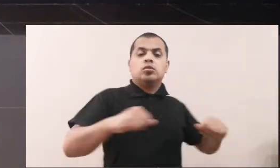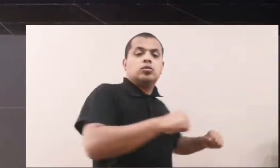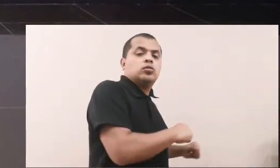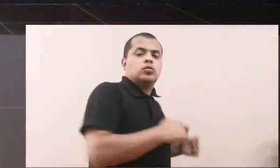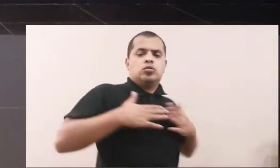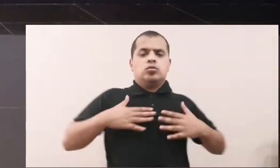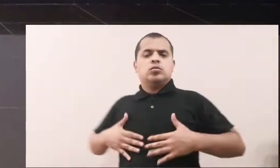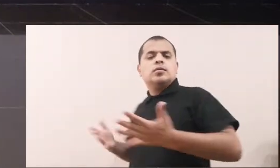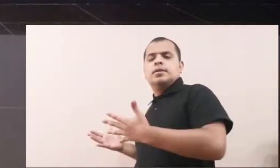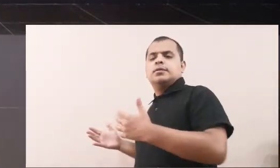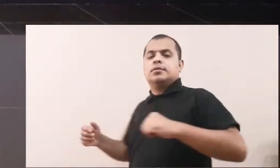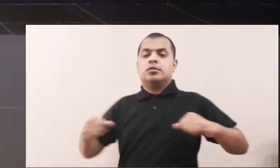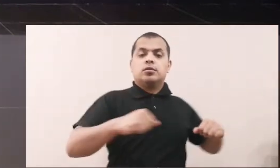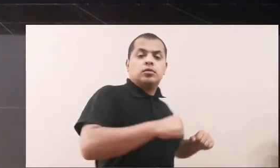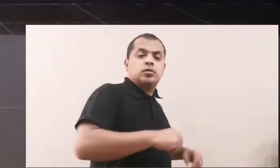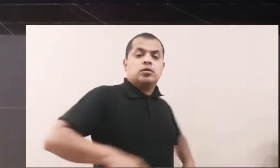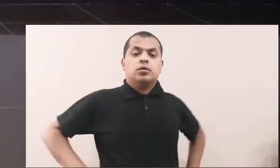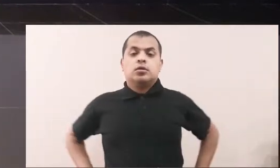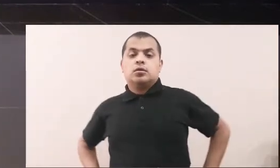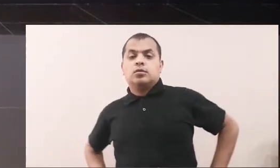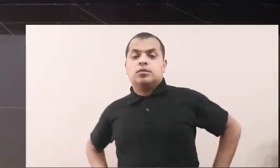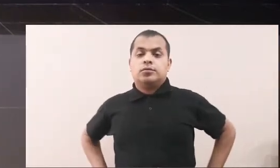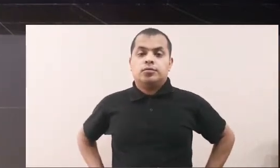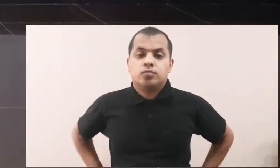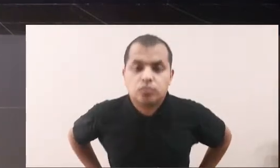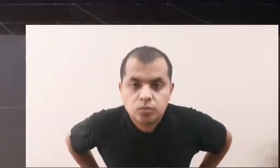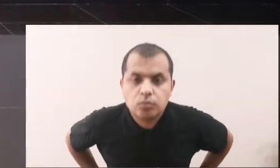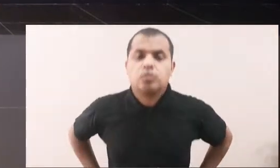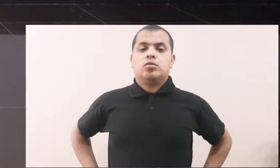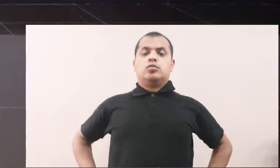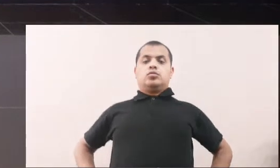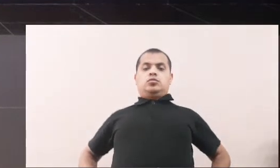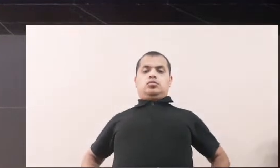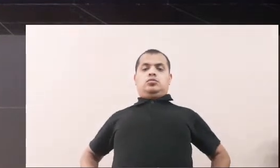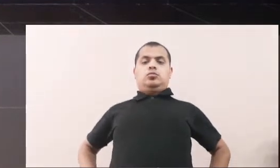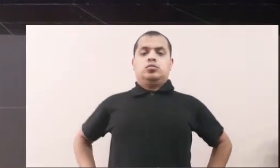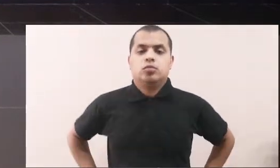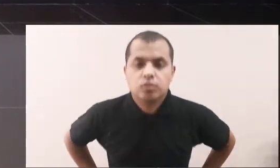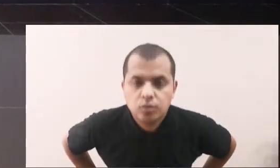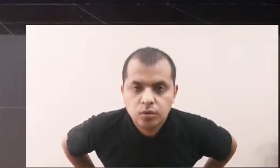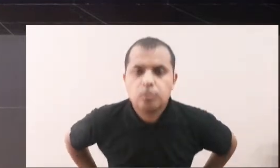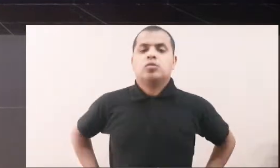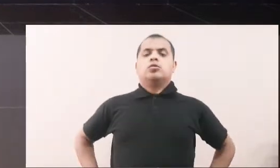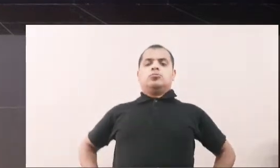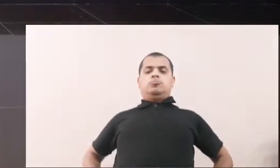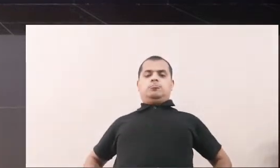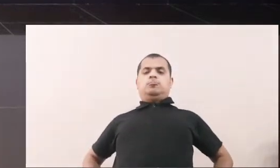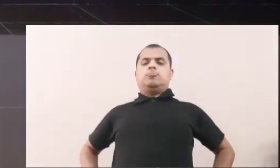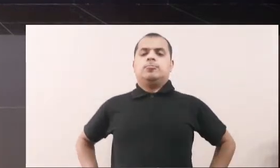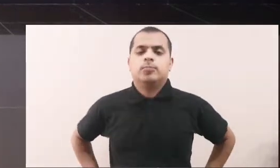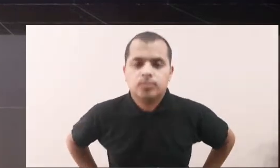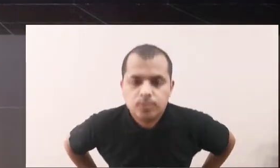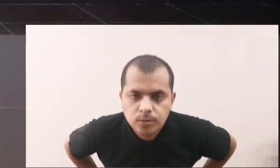Inclu Lima, flexión y extensión. Pongo las manos en la cintura, hago flexión y extensión arqueándome.